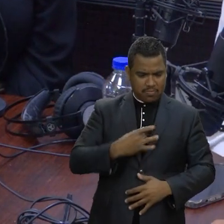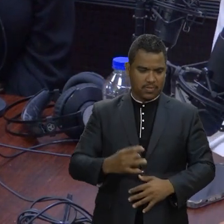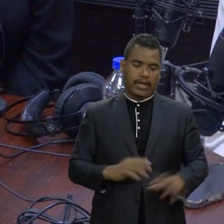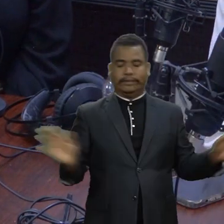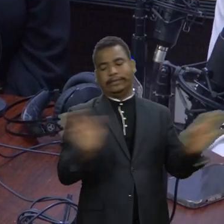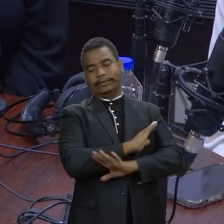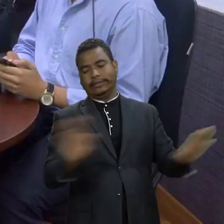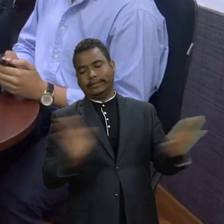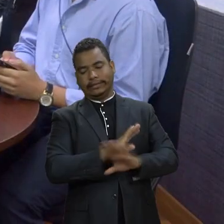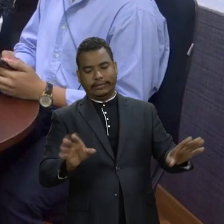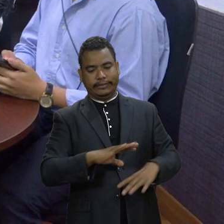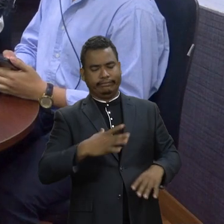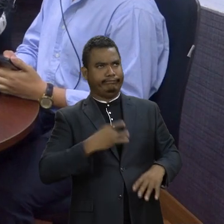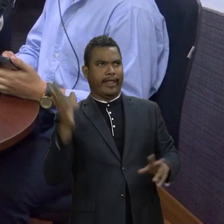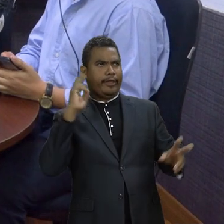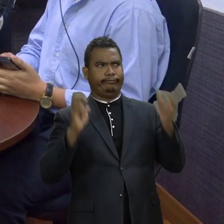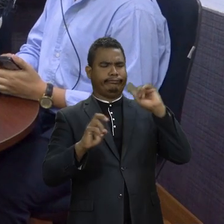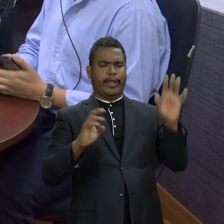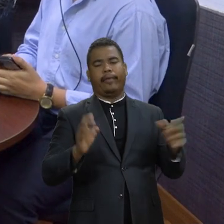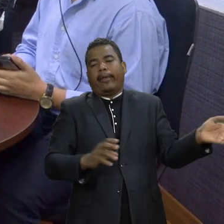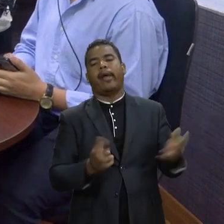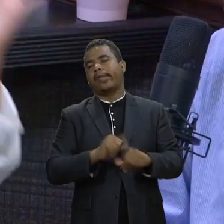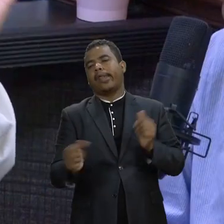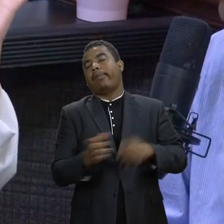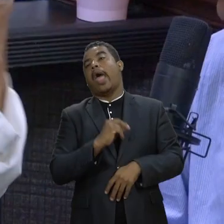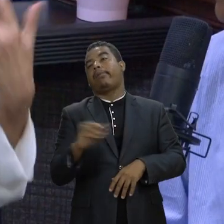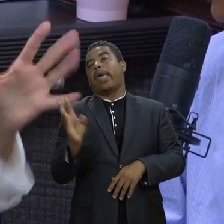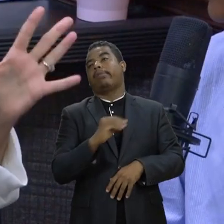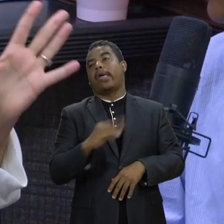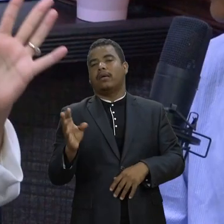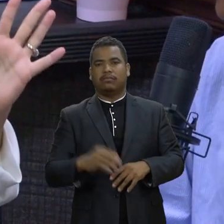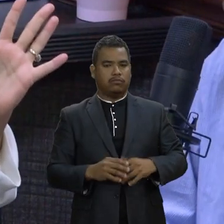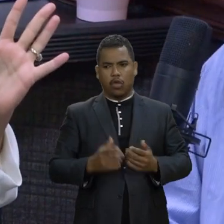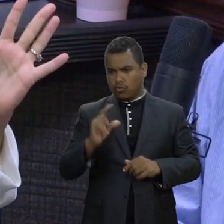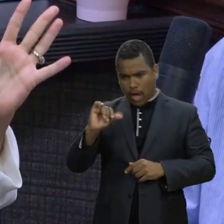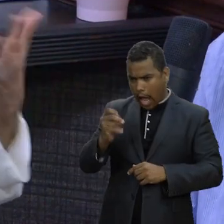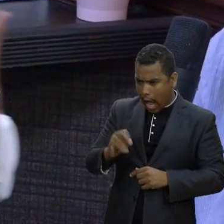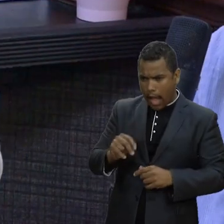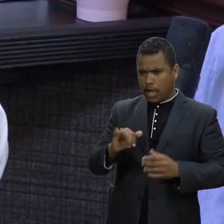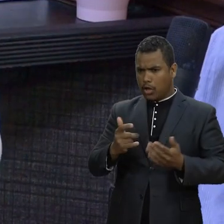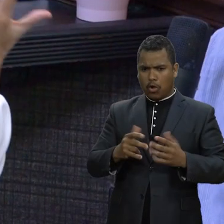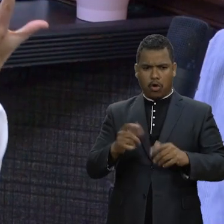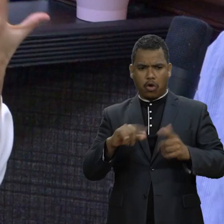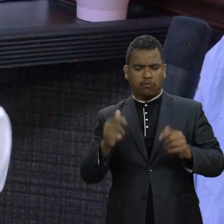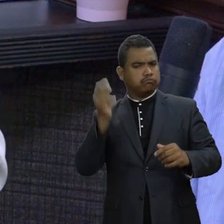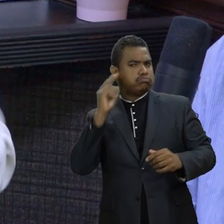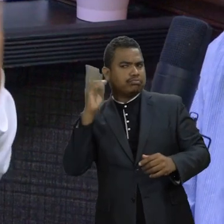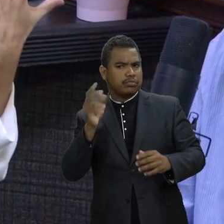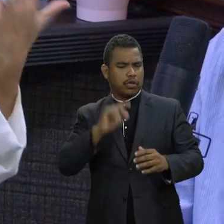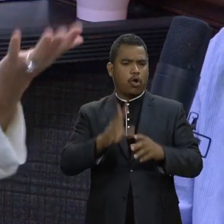podríamos... Nada. Yo no tengo oído musical, tú me pones cualquier canción ahí. No hay un género, un playlist en Spotify.